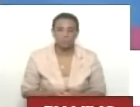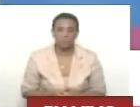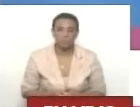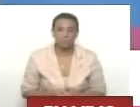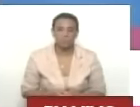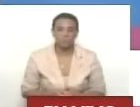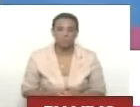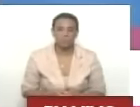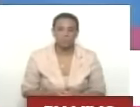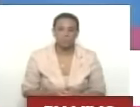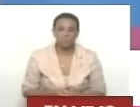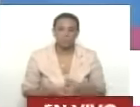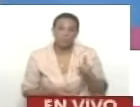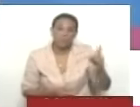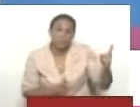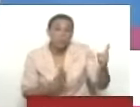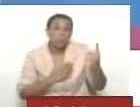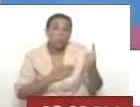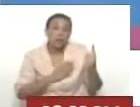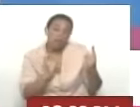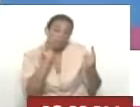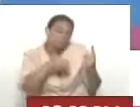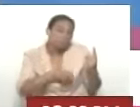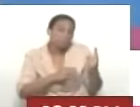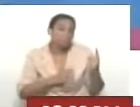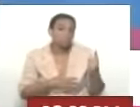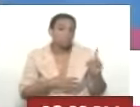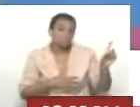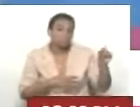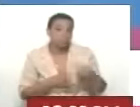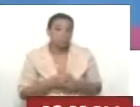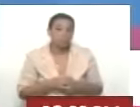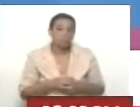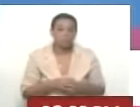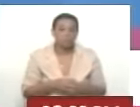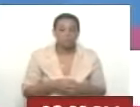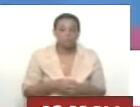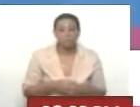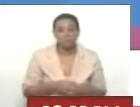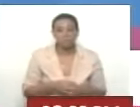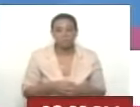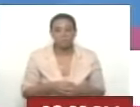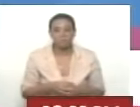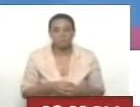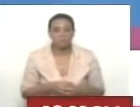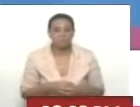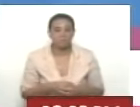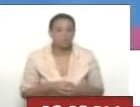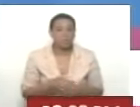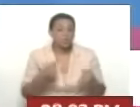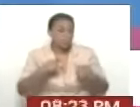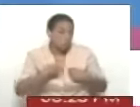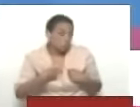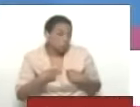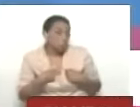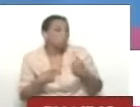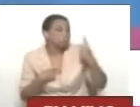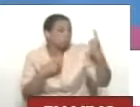Ay, yo, Juan. Ay, Juan. Vamos a decírselo entre todos. Ay, yo,